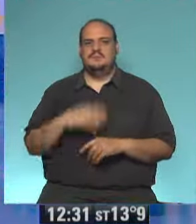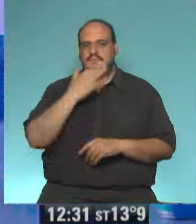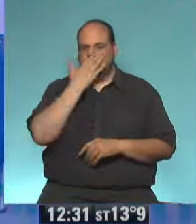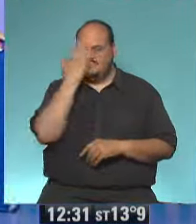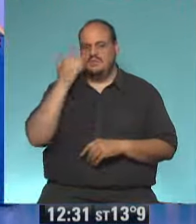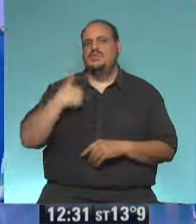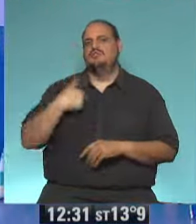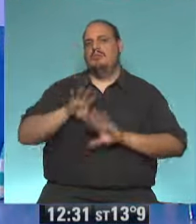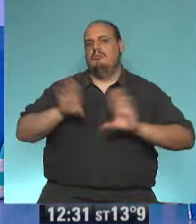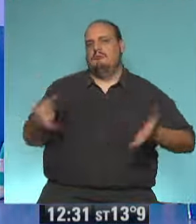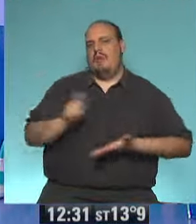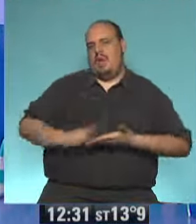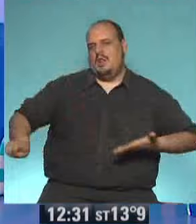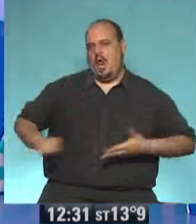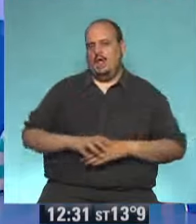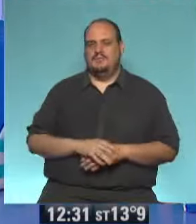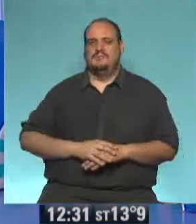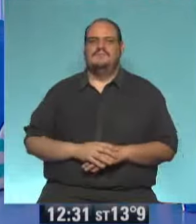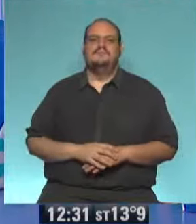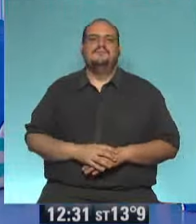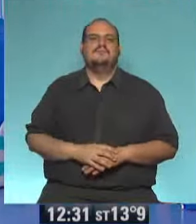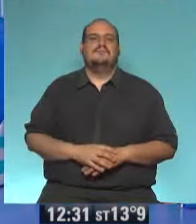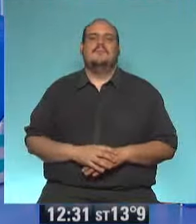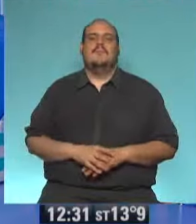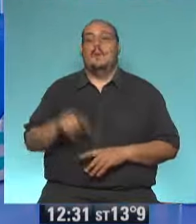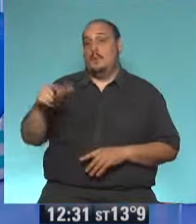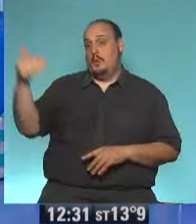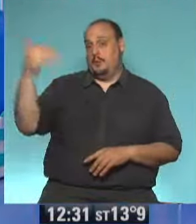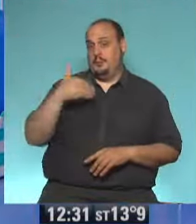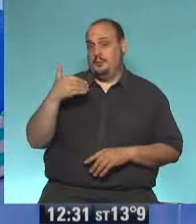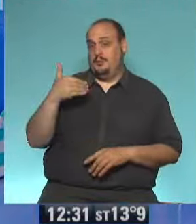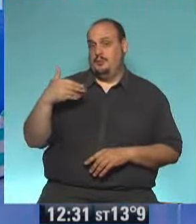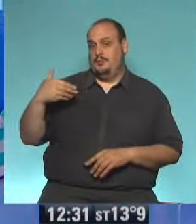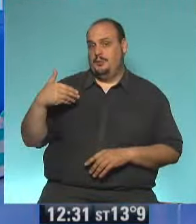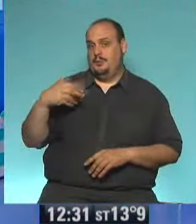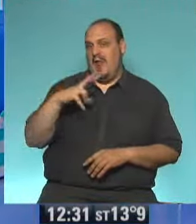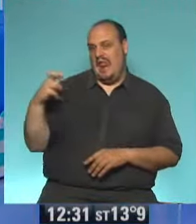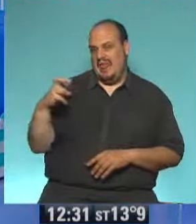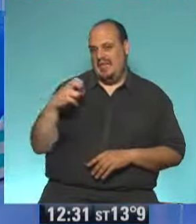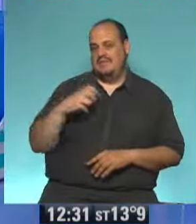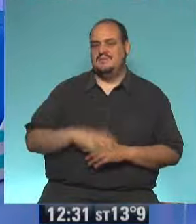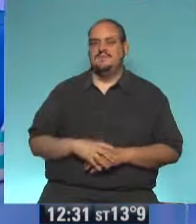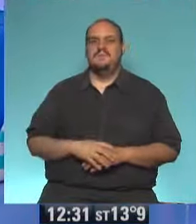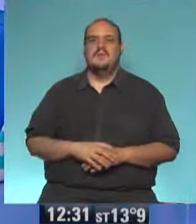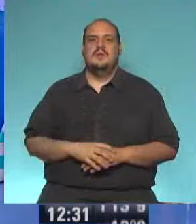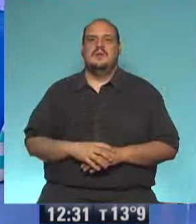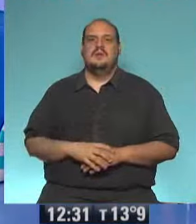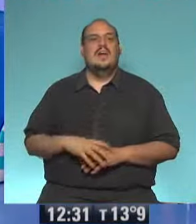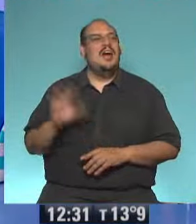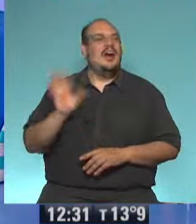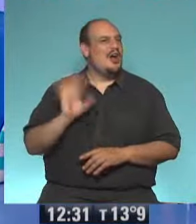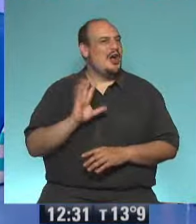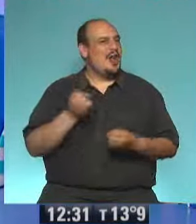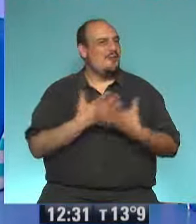acá, esperando la venta. Vos sos la que viene. Sí, por favor. La que necesitas una casa. Bien. Hola, ¿qué tal? Buenos días,